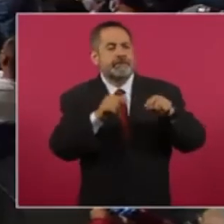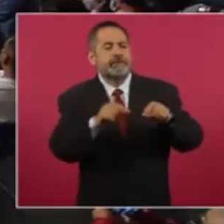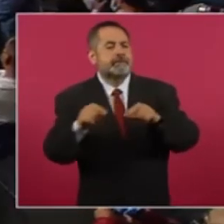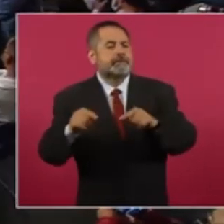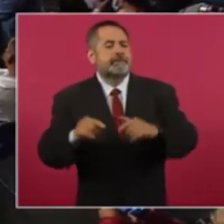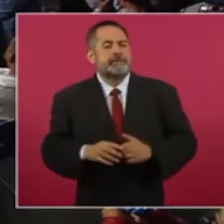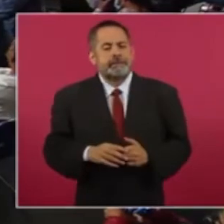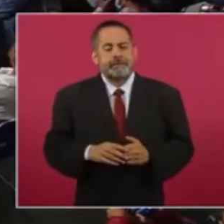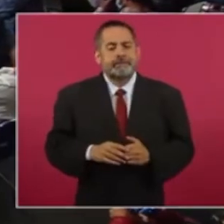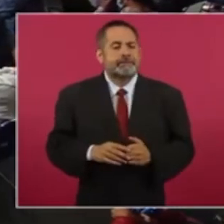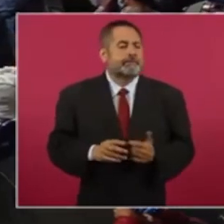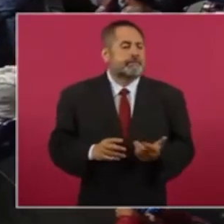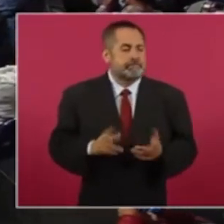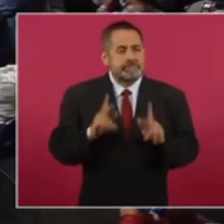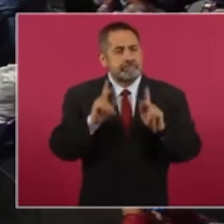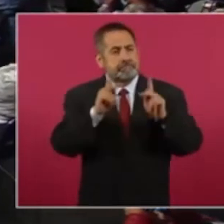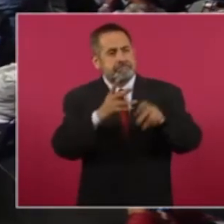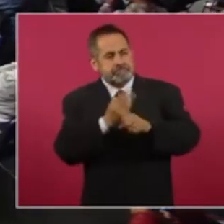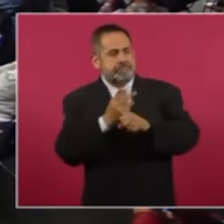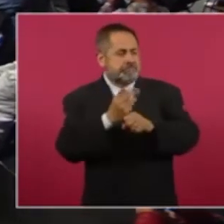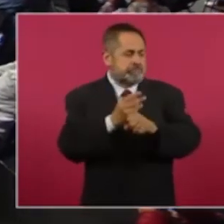que se